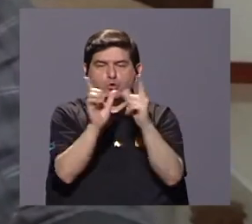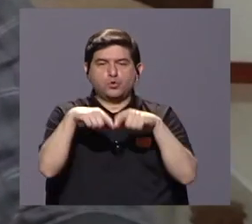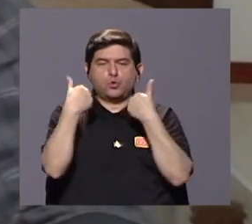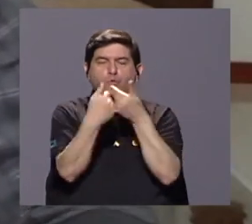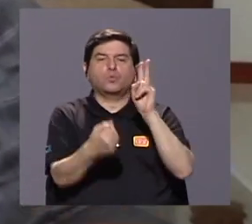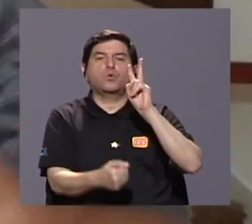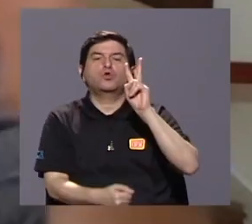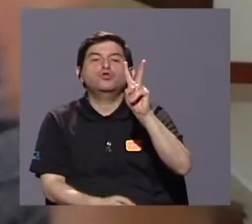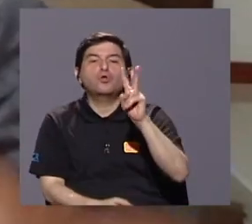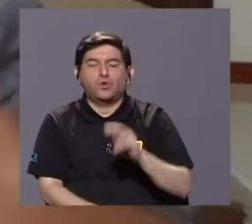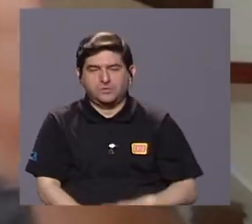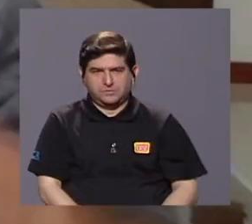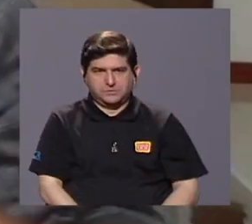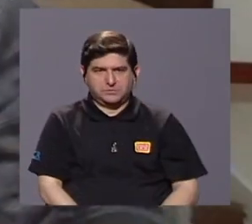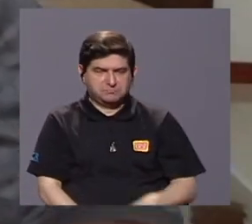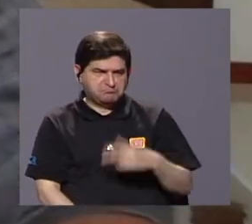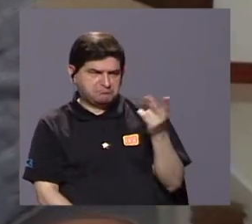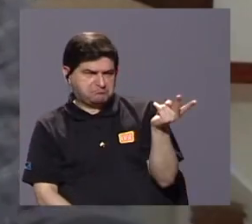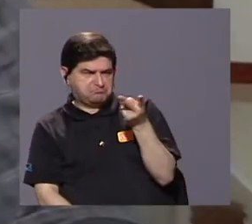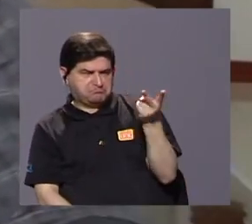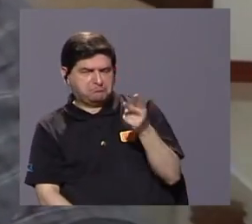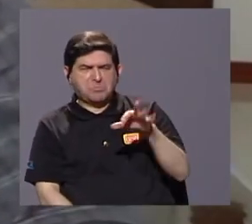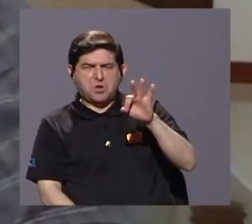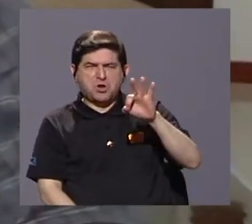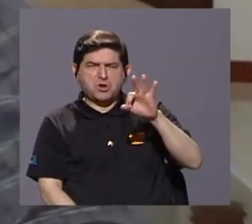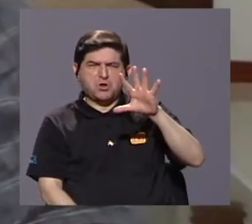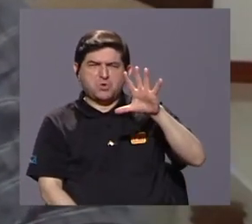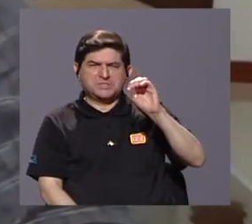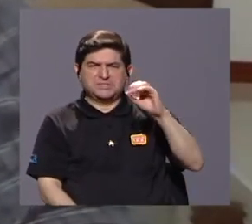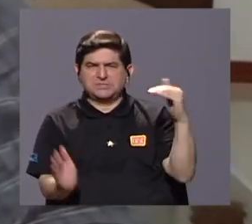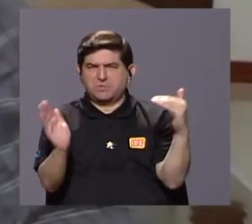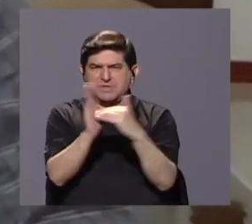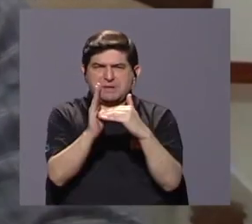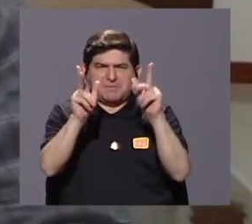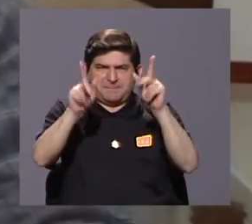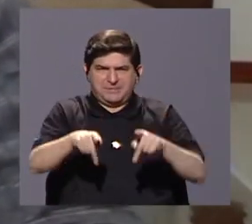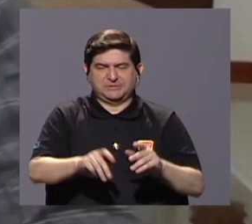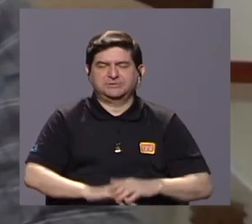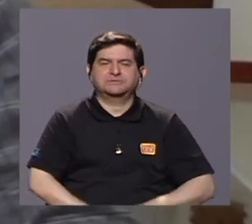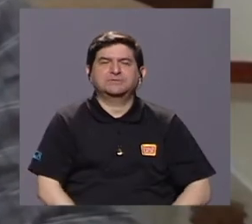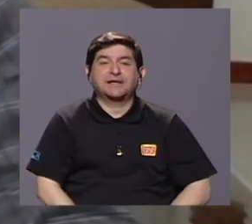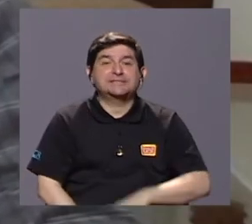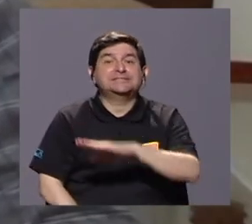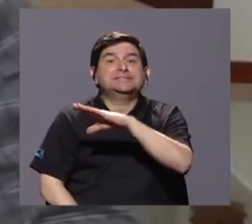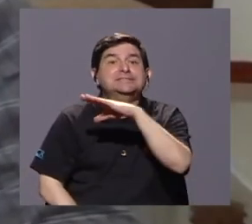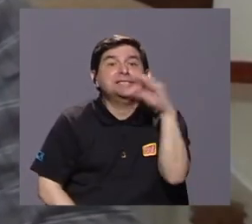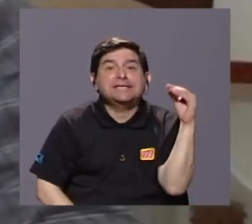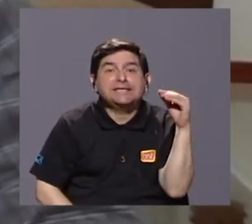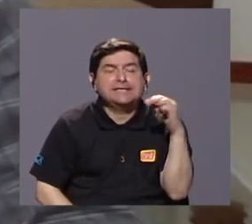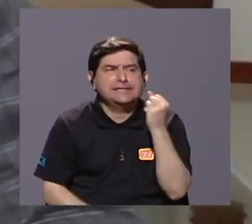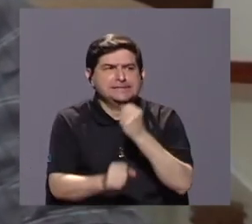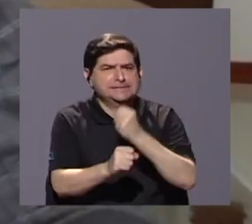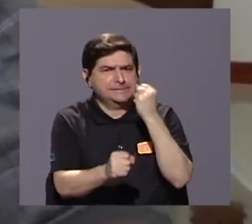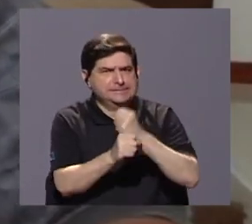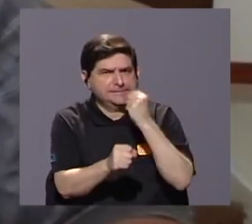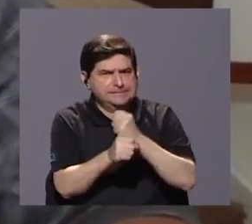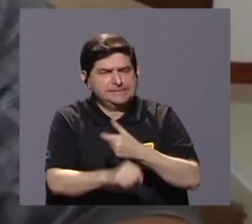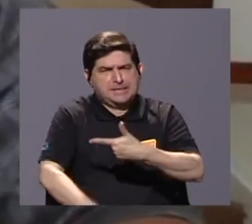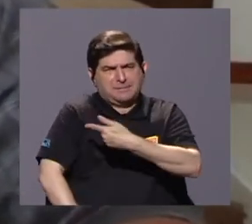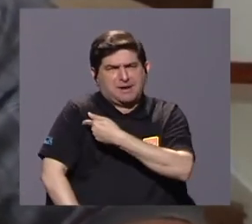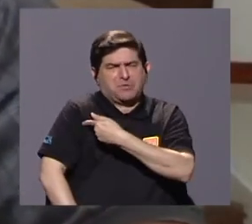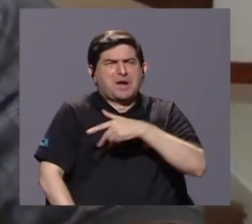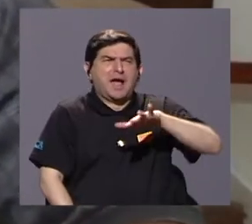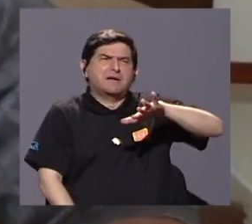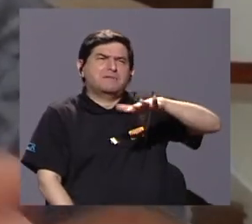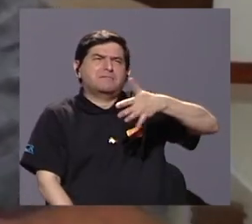grupo 2, que juntos suman más o menos 950 mil personas, y hacemos el esfuerzo por vacunar más